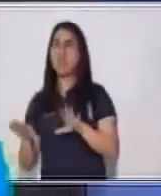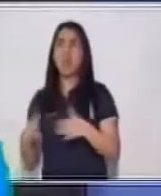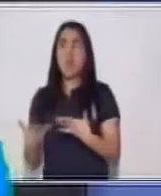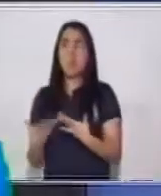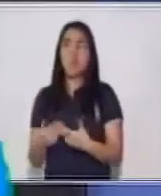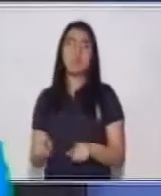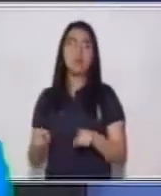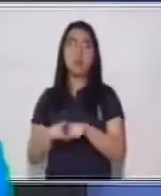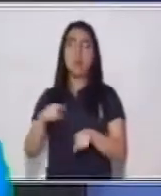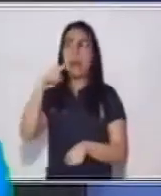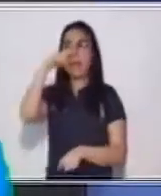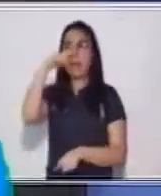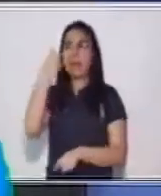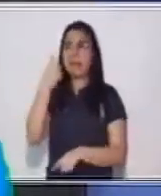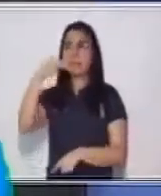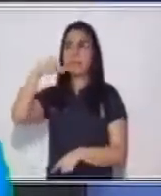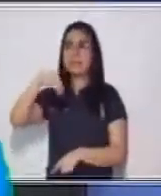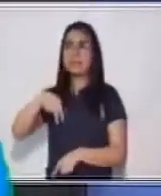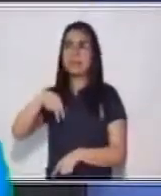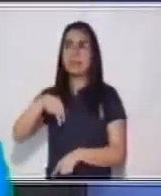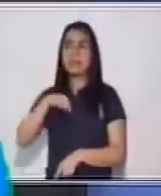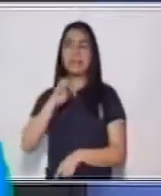más 50.